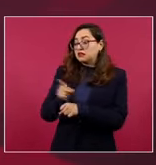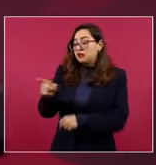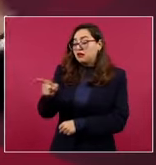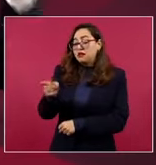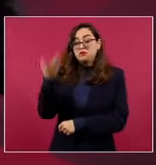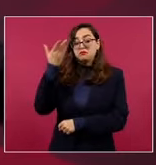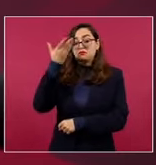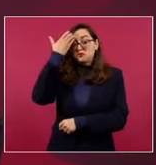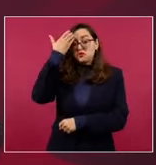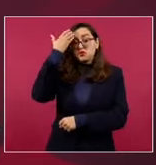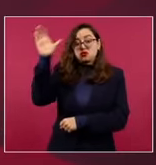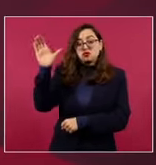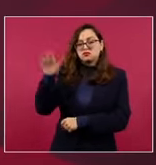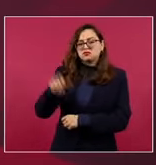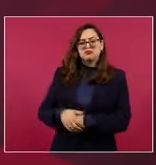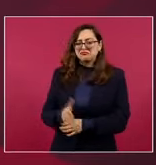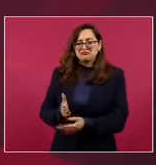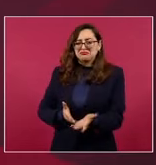Y no me meto yo en eso.